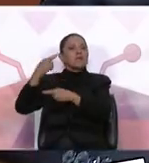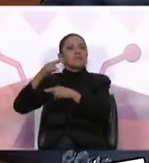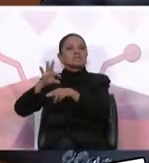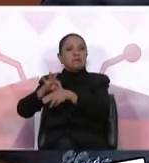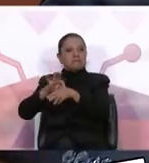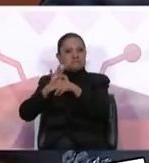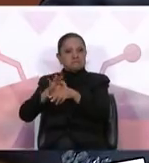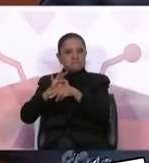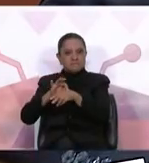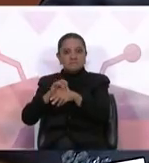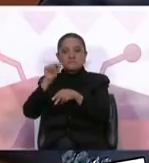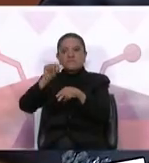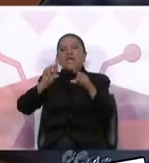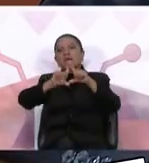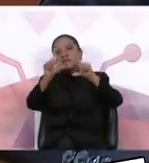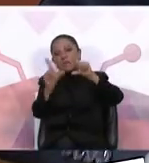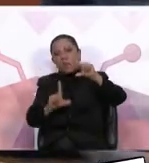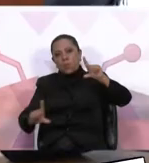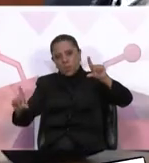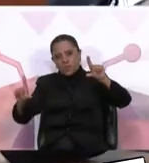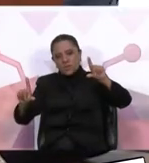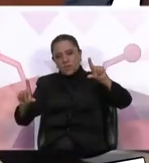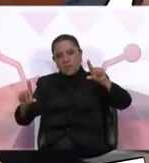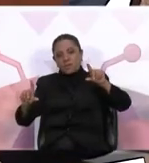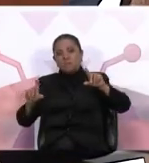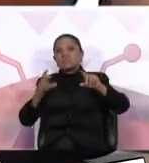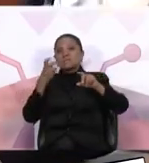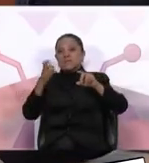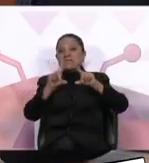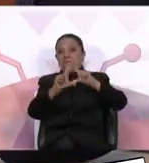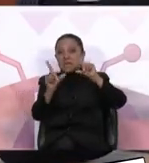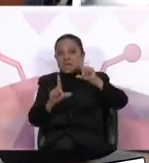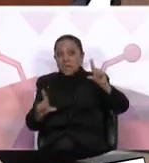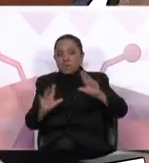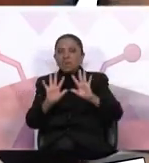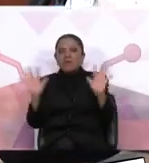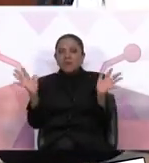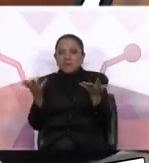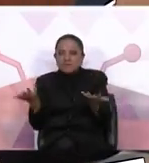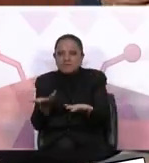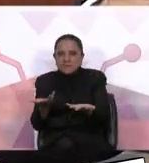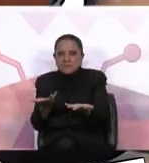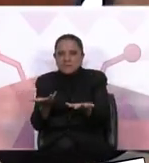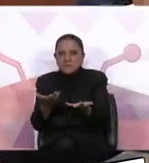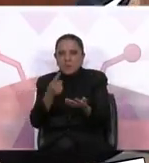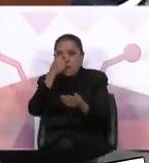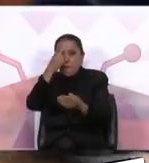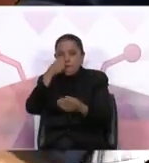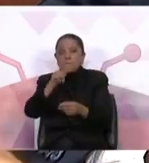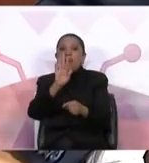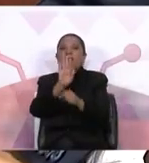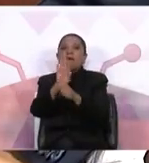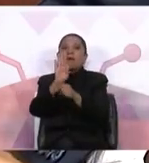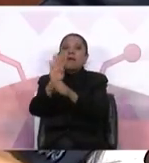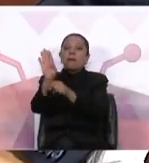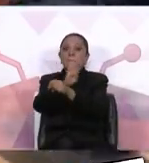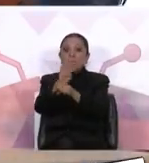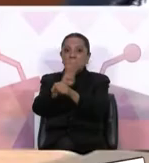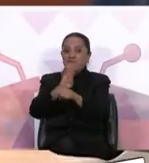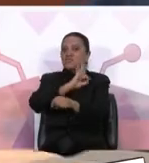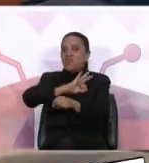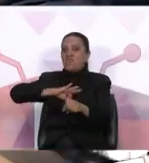la república la república seca se ha creado para beneficio y la felicidad de todos